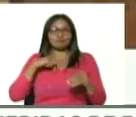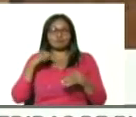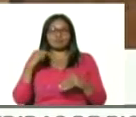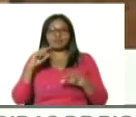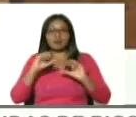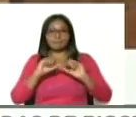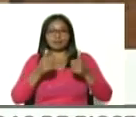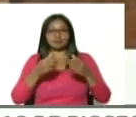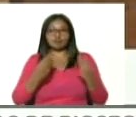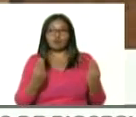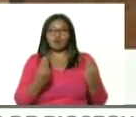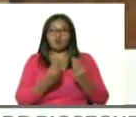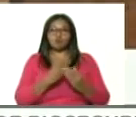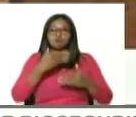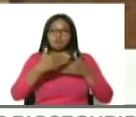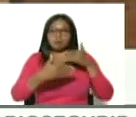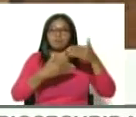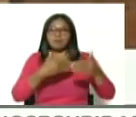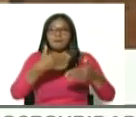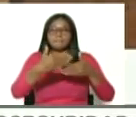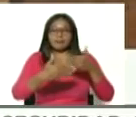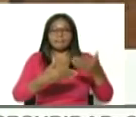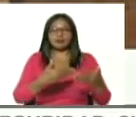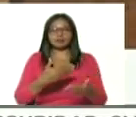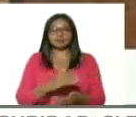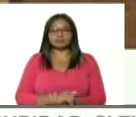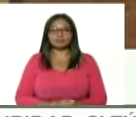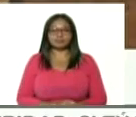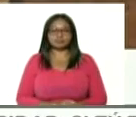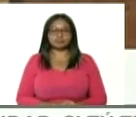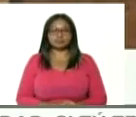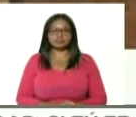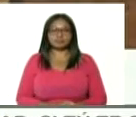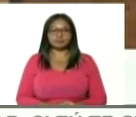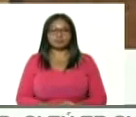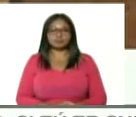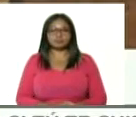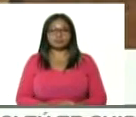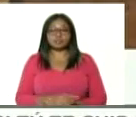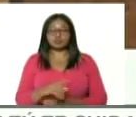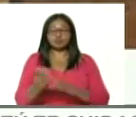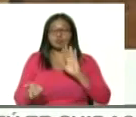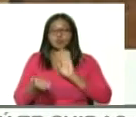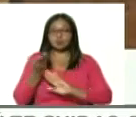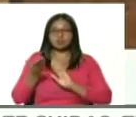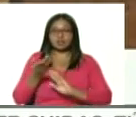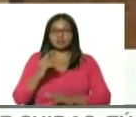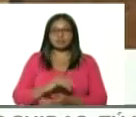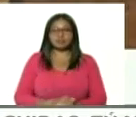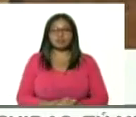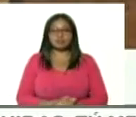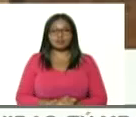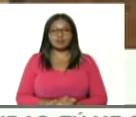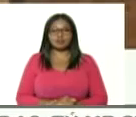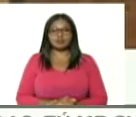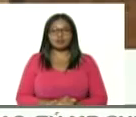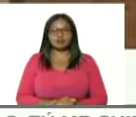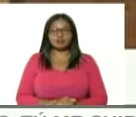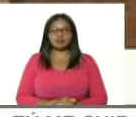ido descubriendo el camino. Hemos ido descubriendo el camino, ¿ves? Muy importante. La